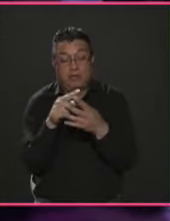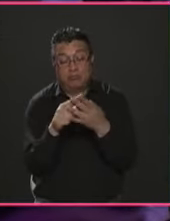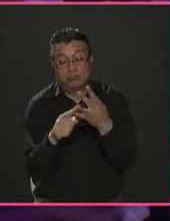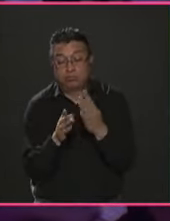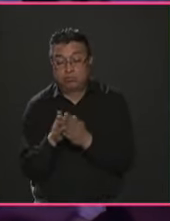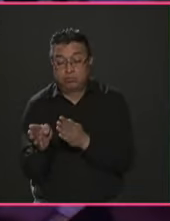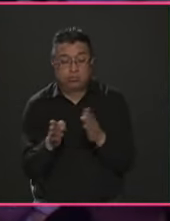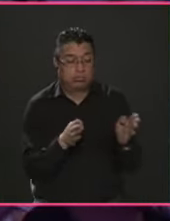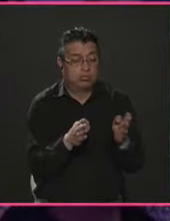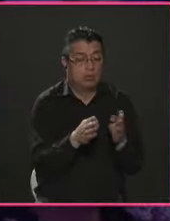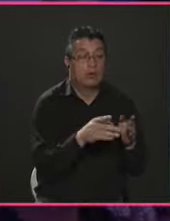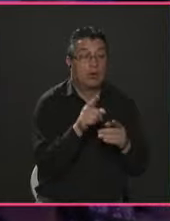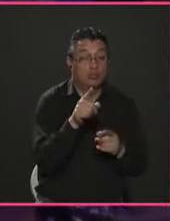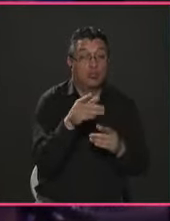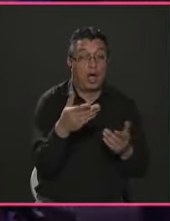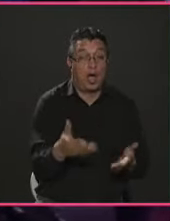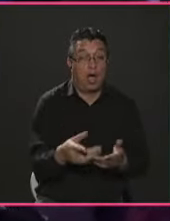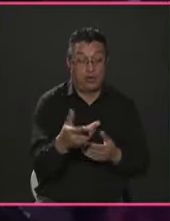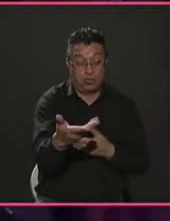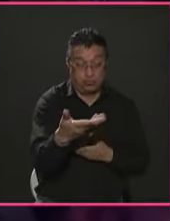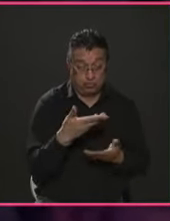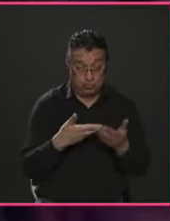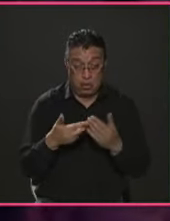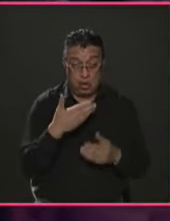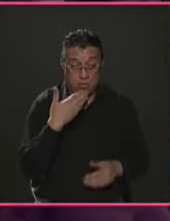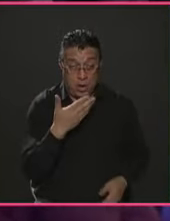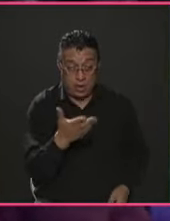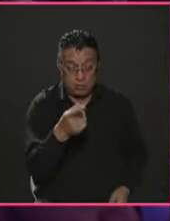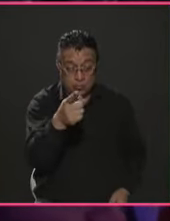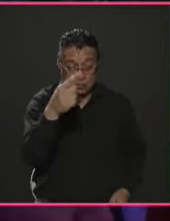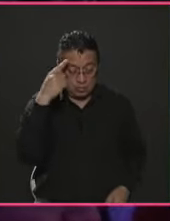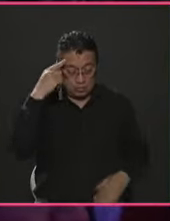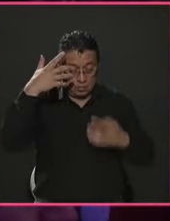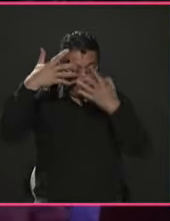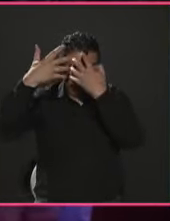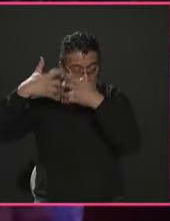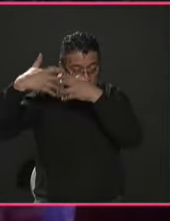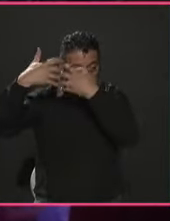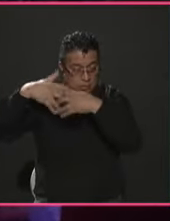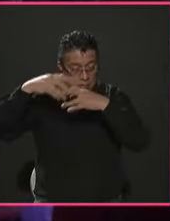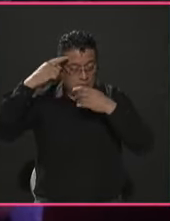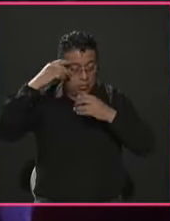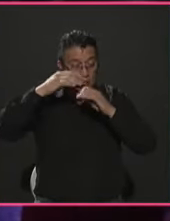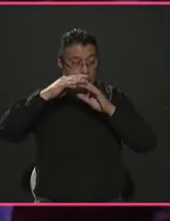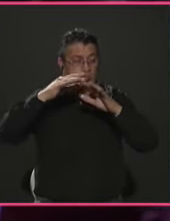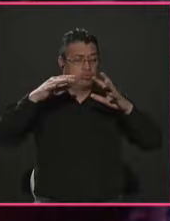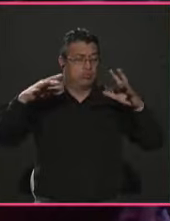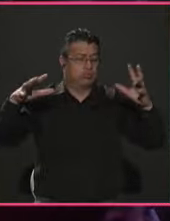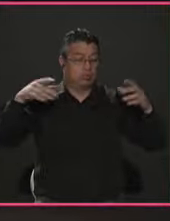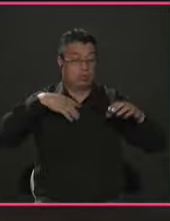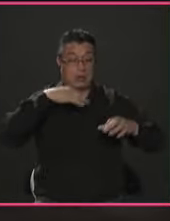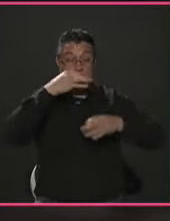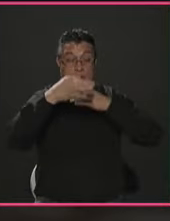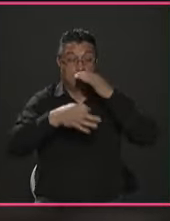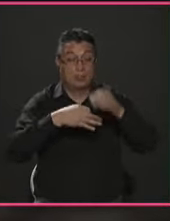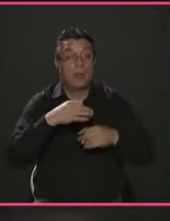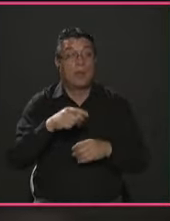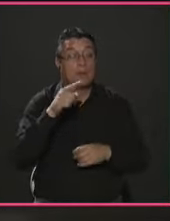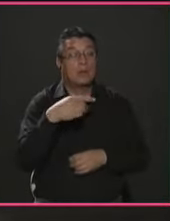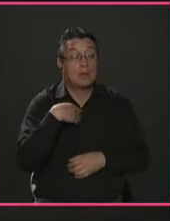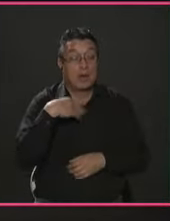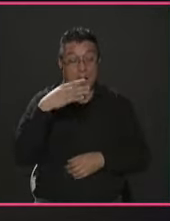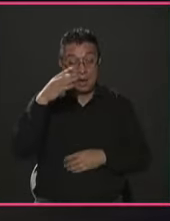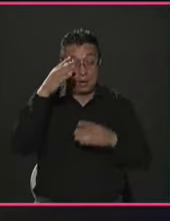de hecho ustedes están teniendo en este momento conmigo están procesando una cantidad de posibilidad extremadamente grande lo que estoy diciendo pero por